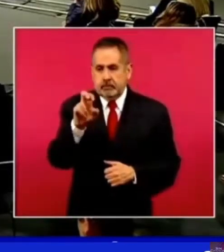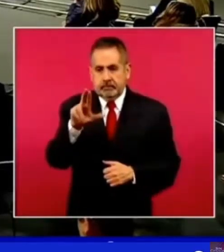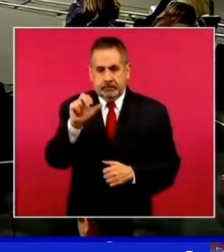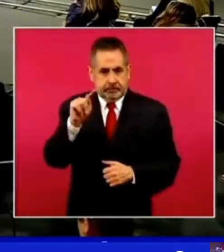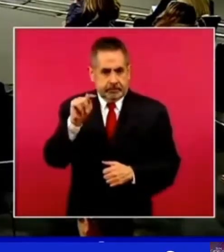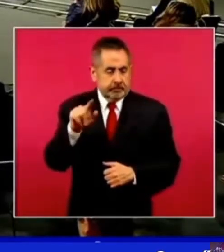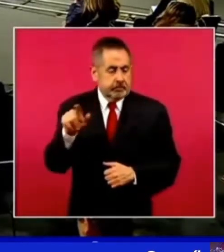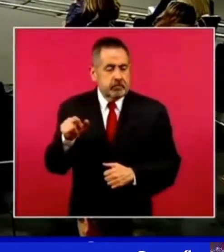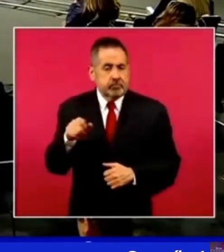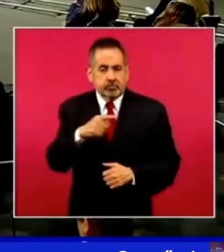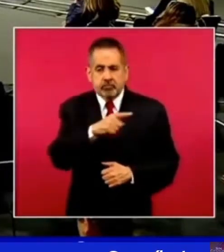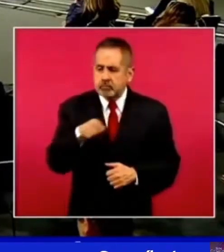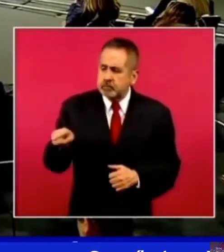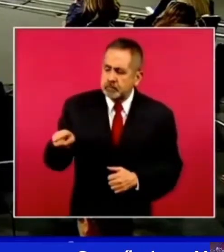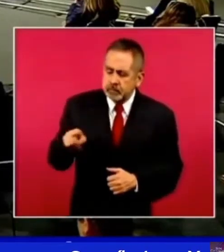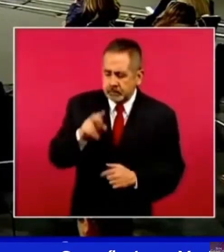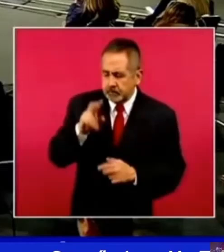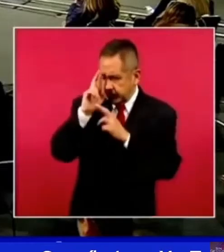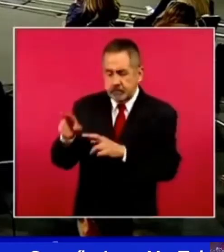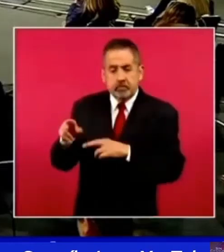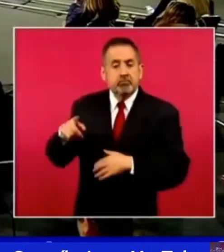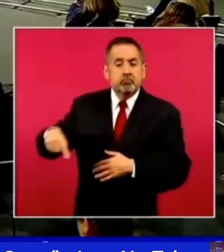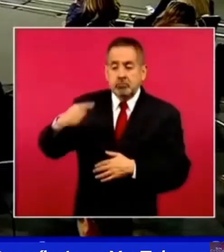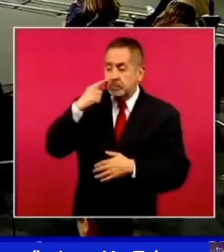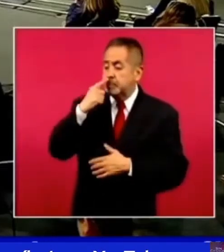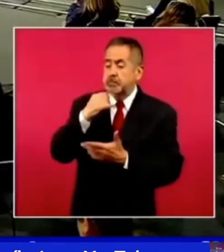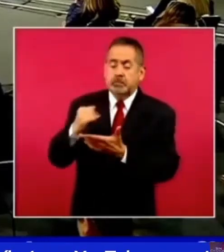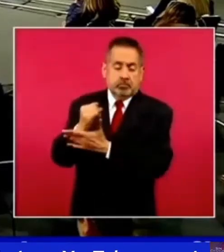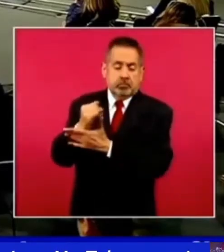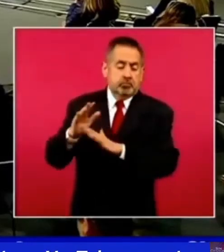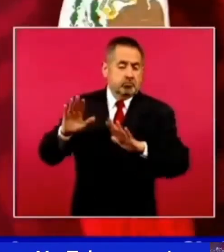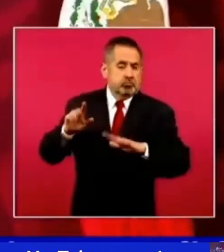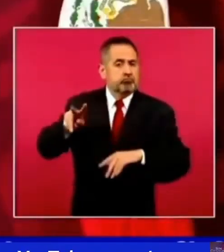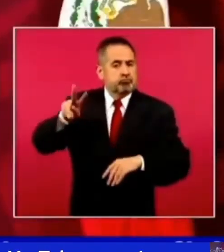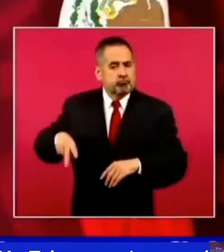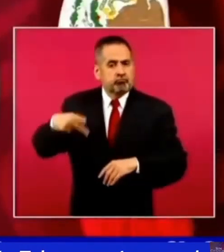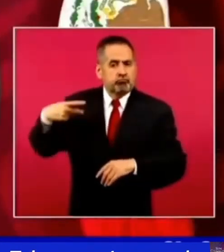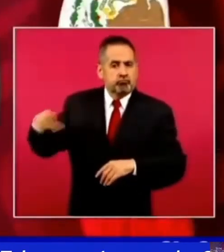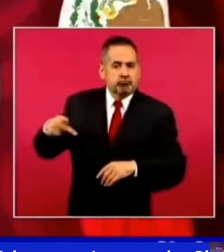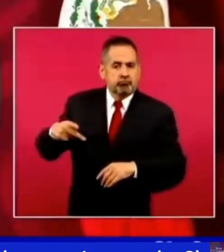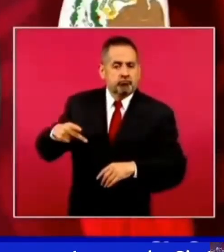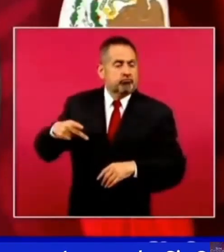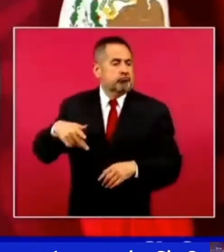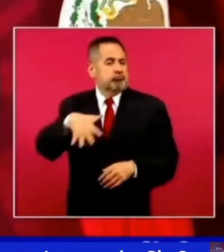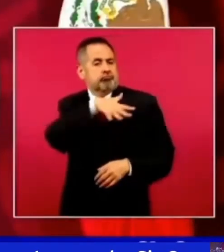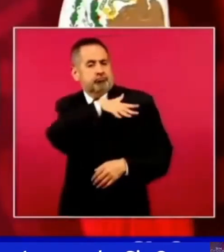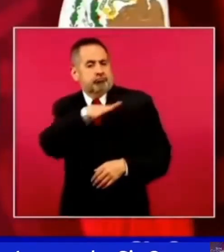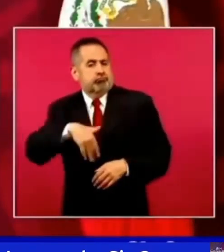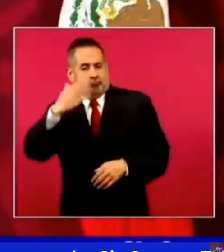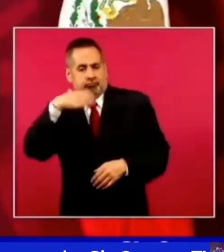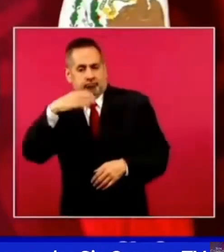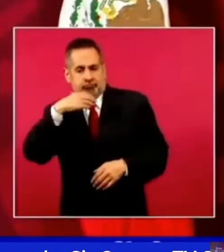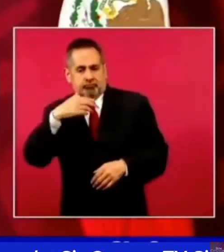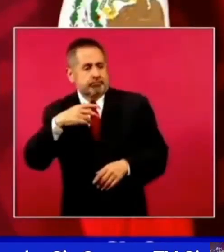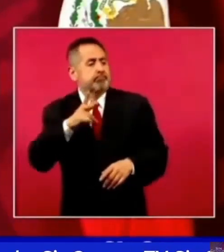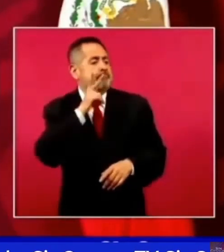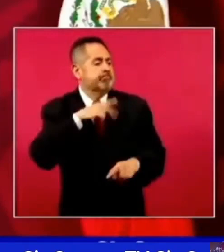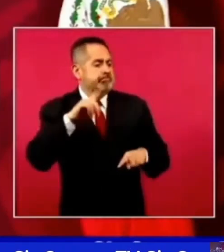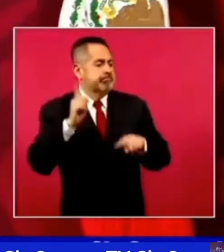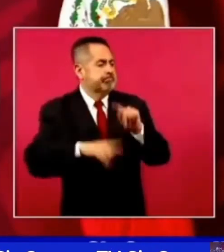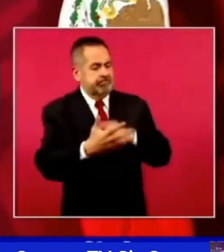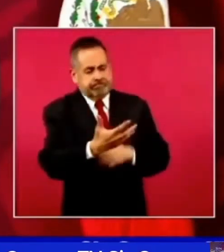fue muy respetuoso de la decisión patriótica que tomó el general Cárdenas cuando expropió el